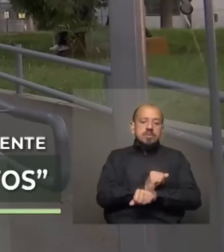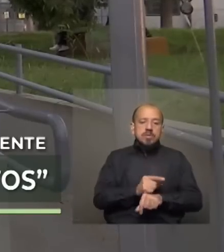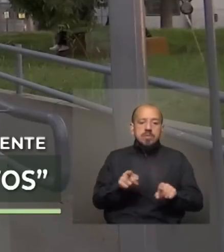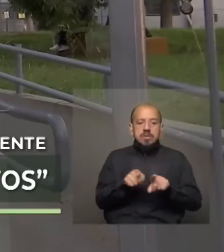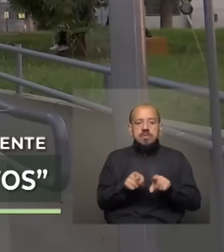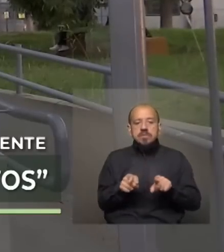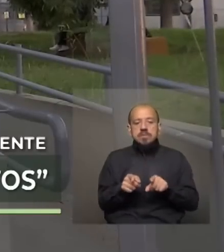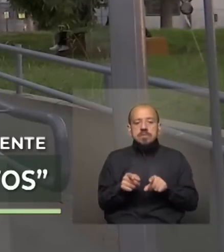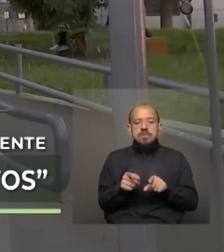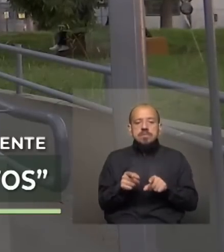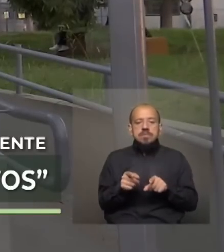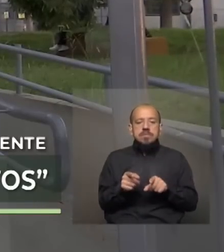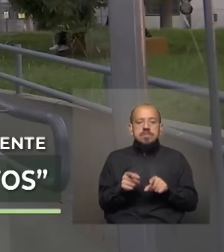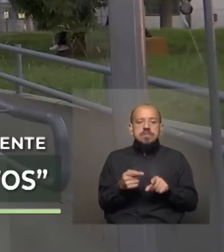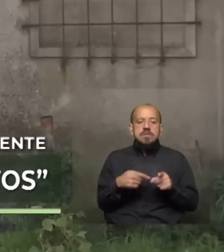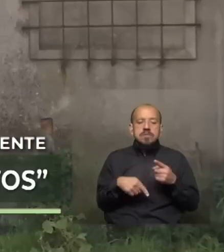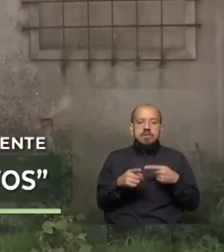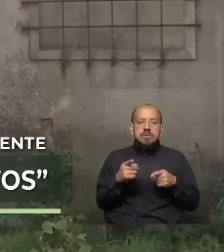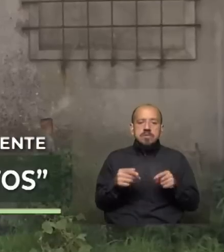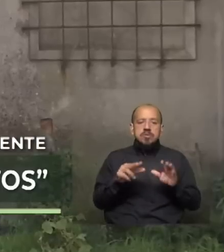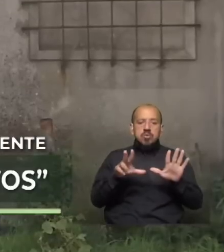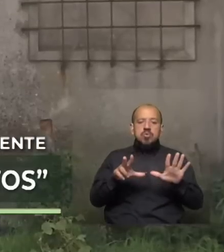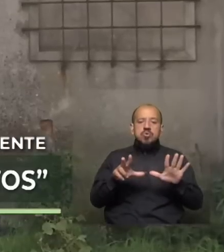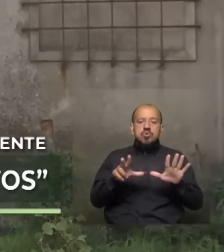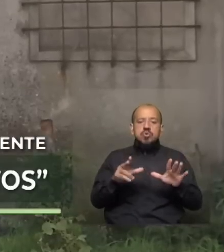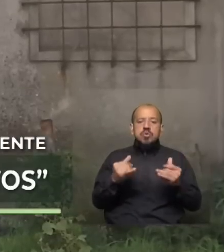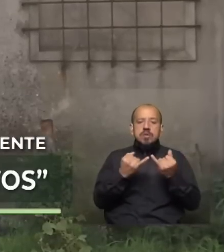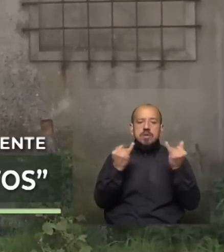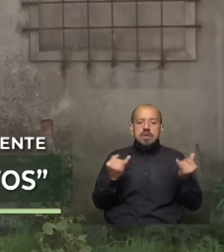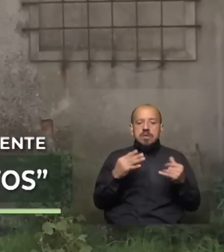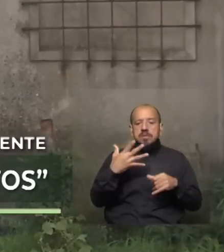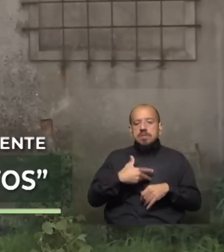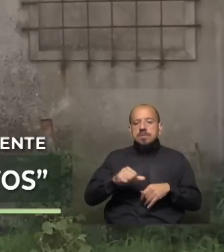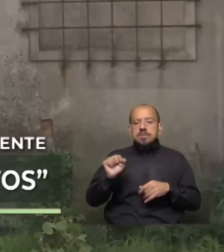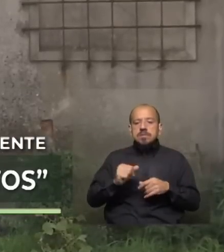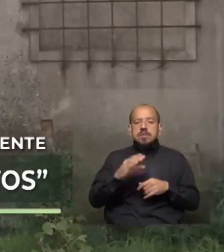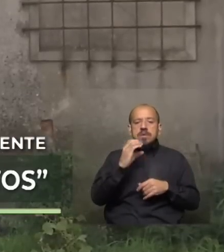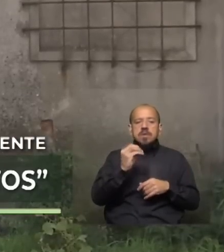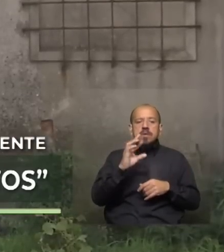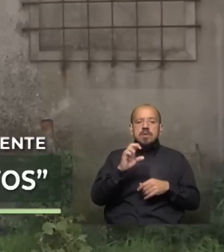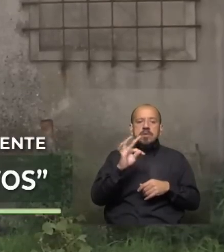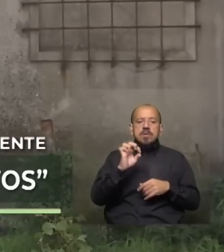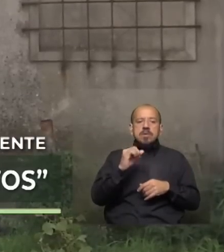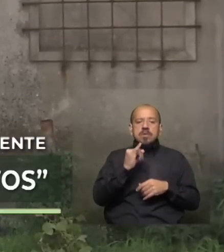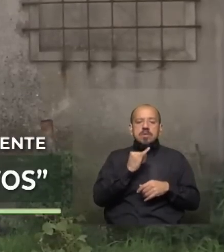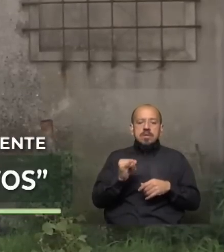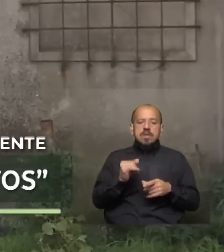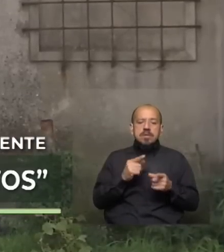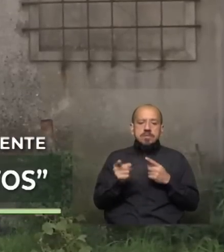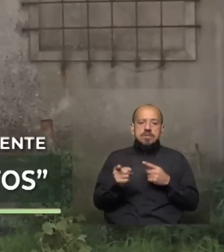y este y acabo de esos ocho días fuimos trasladados al Álvarez Cortés recibió allí